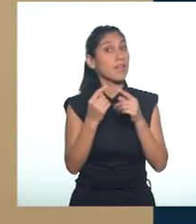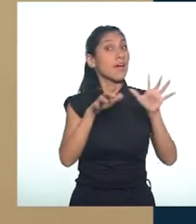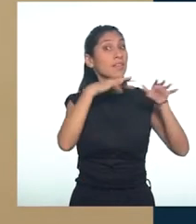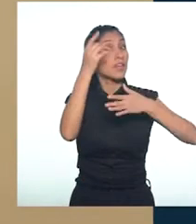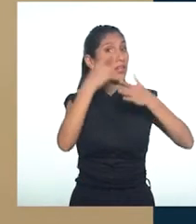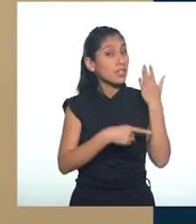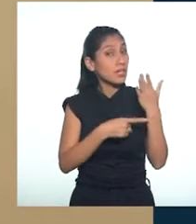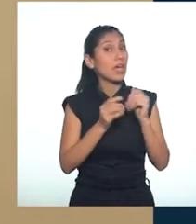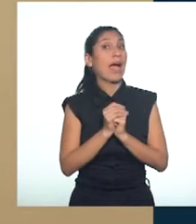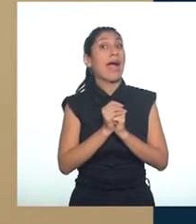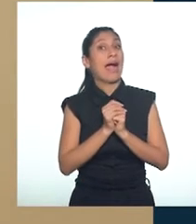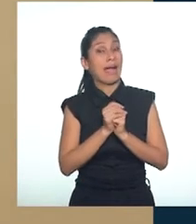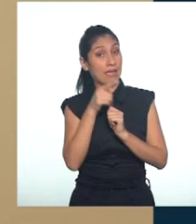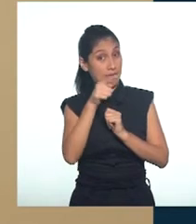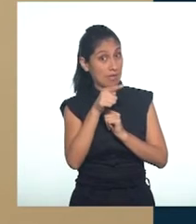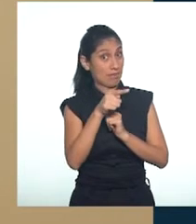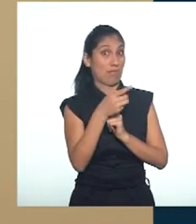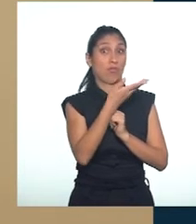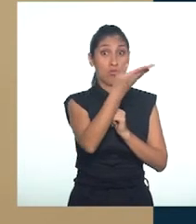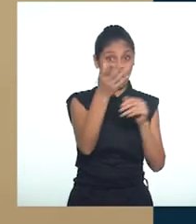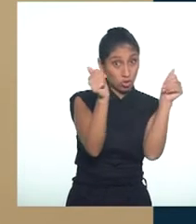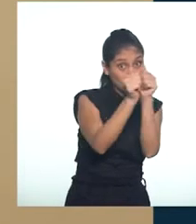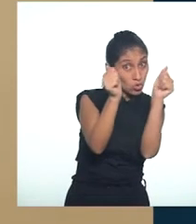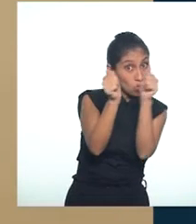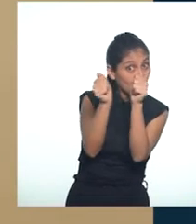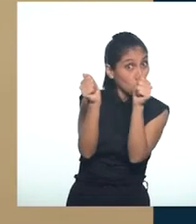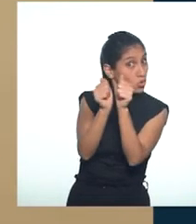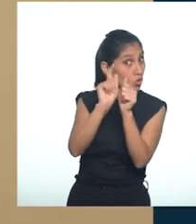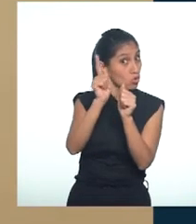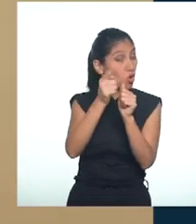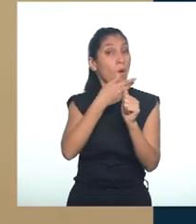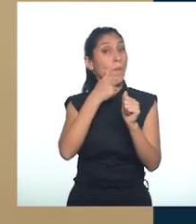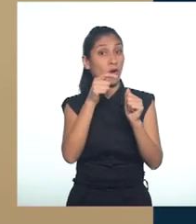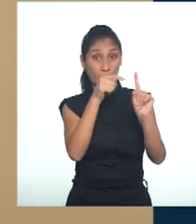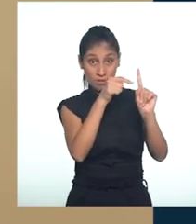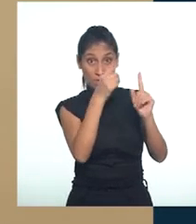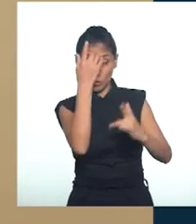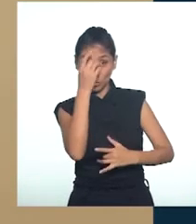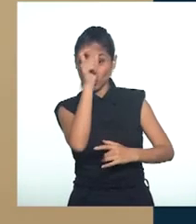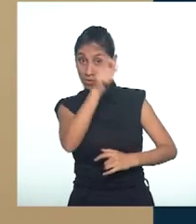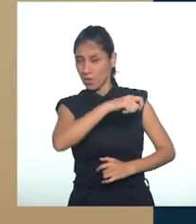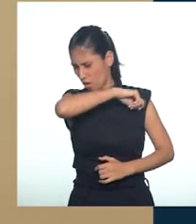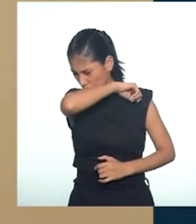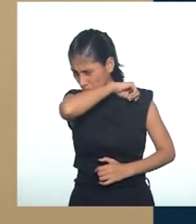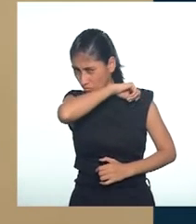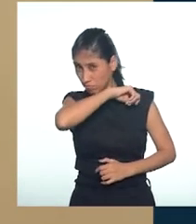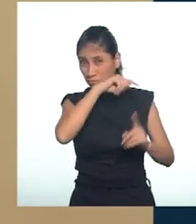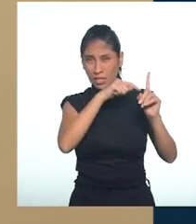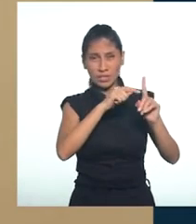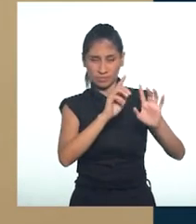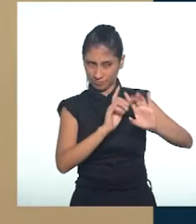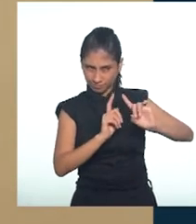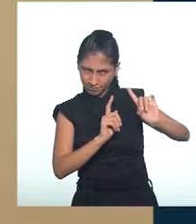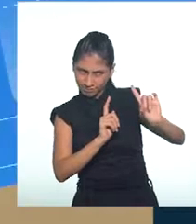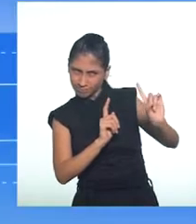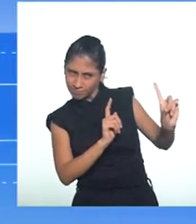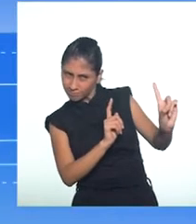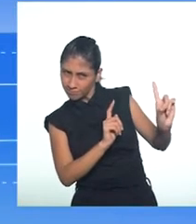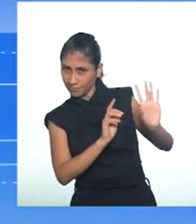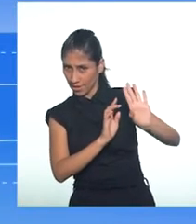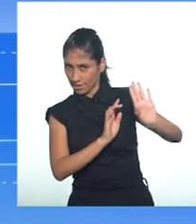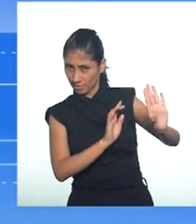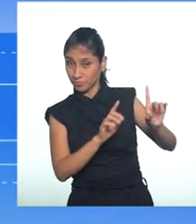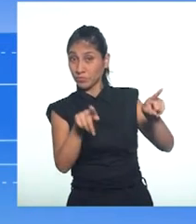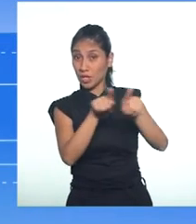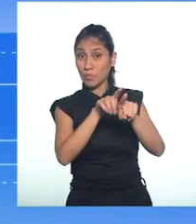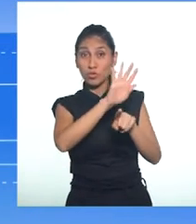tomar es evitar el contagio. Para eso deben aislar al infectado lo más que puedan,